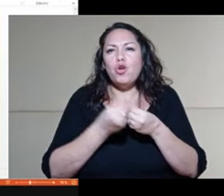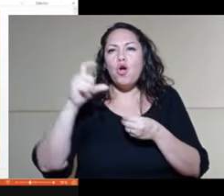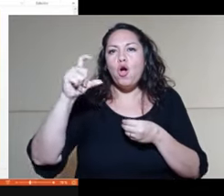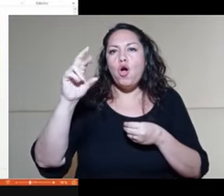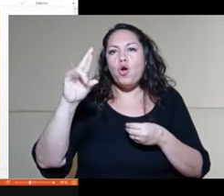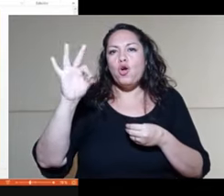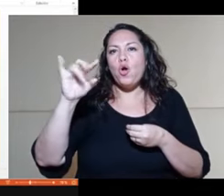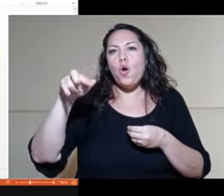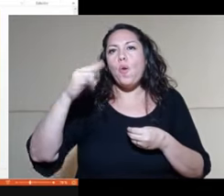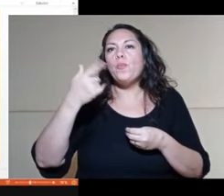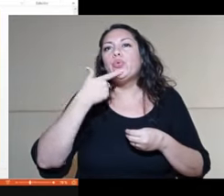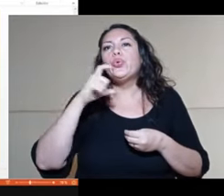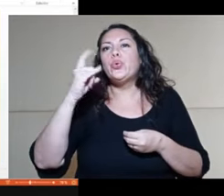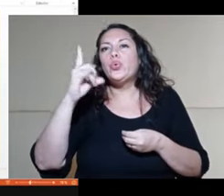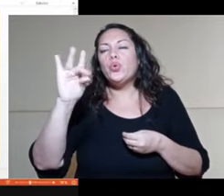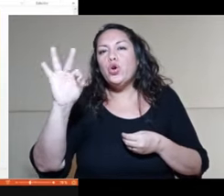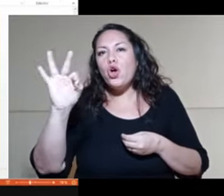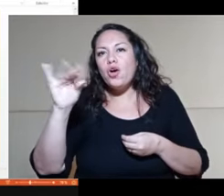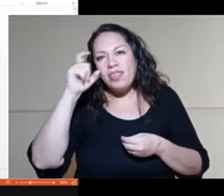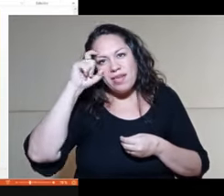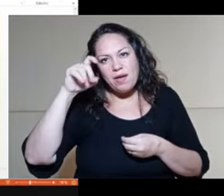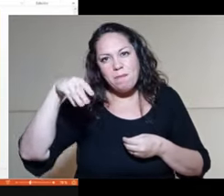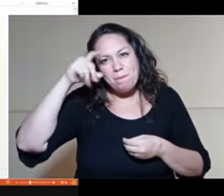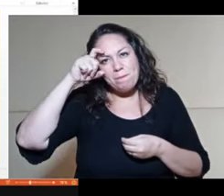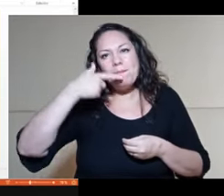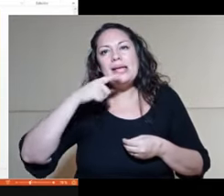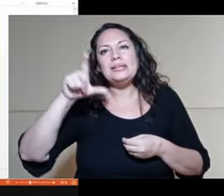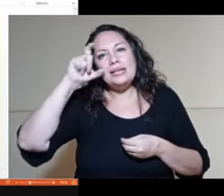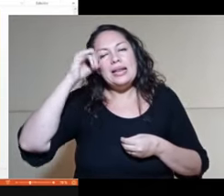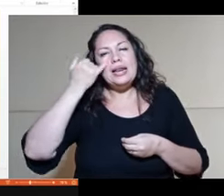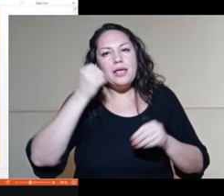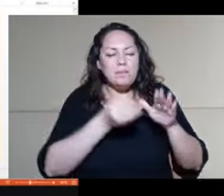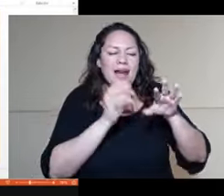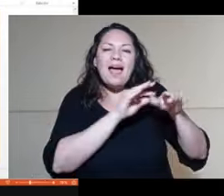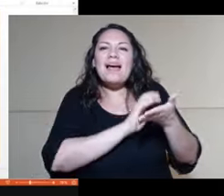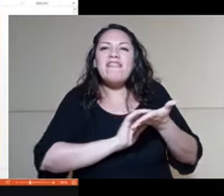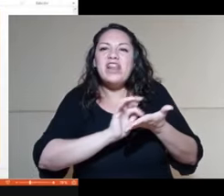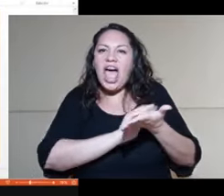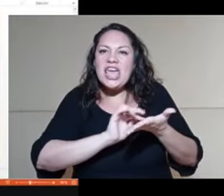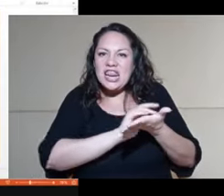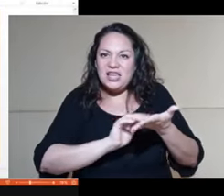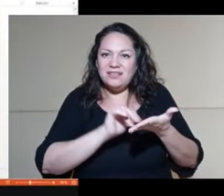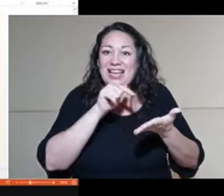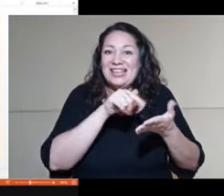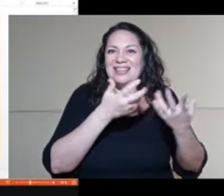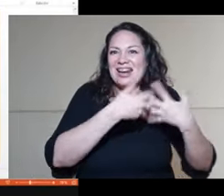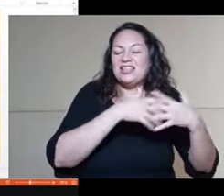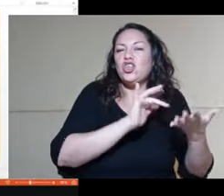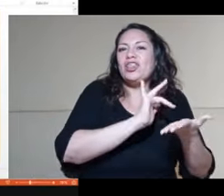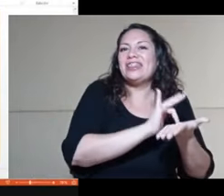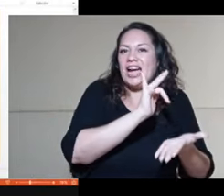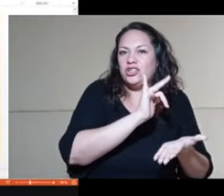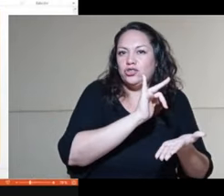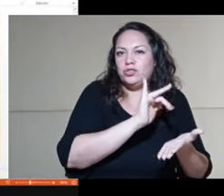cantidad de corpúsculos de Meissner en los pulpejos de los dedos para poder leer braille. ¿Sí? Entonces, el corpúsculo de Meissner está asociado